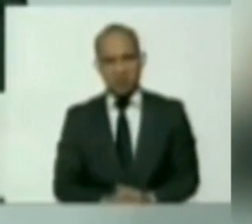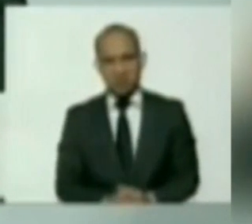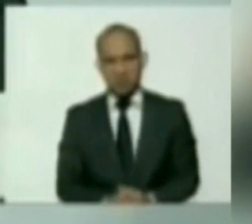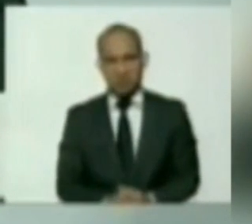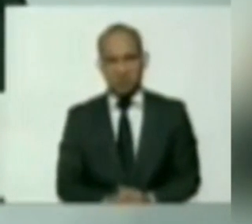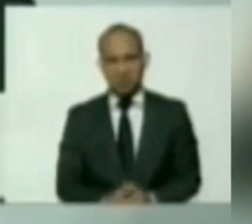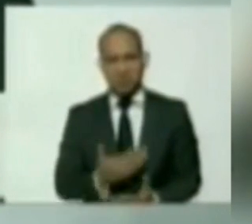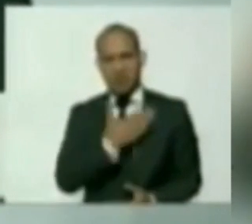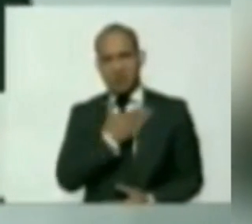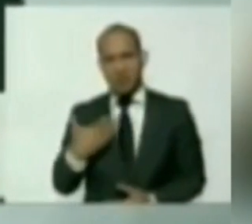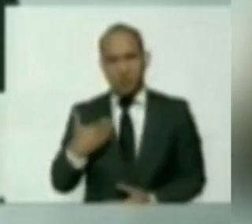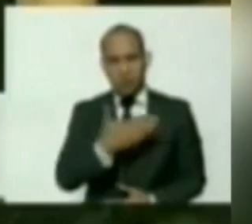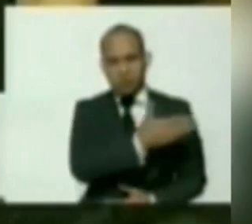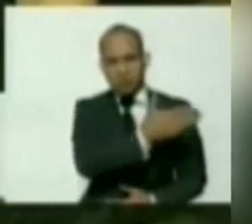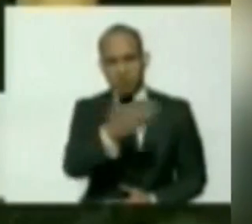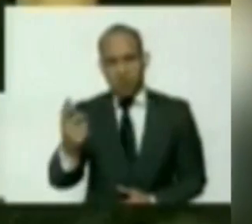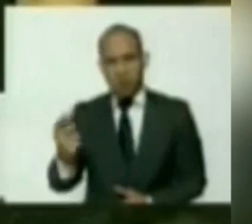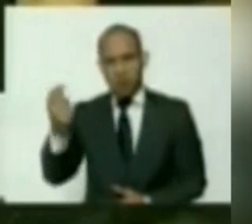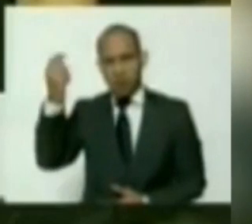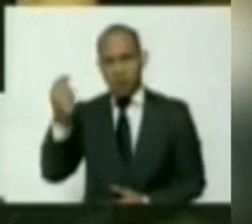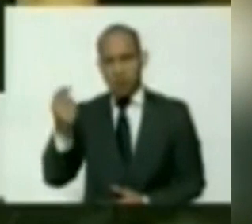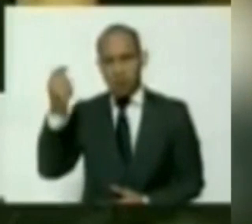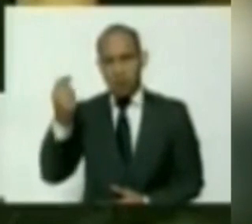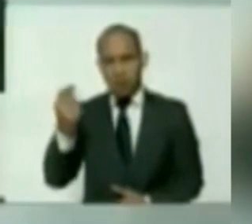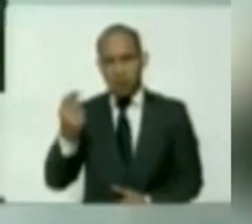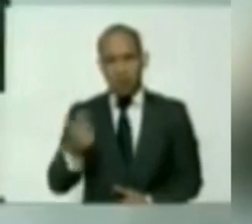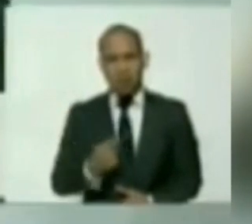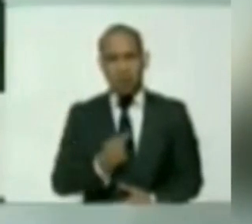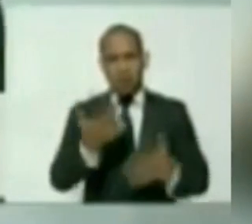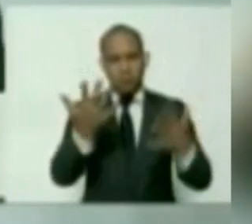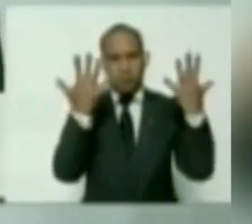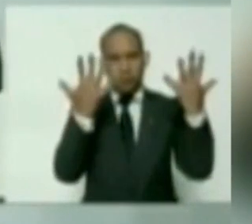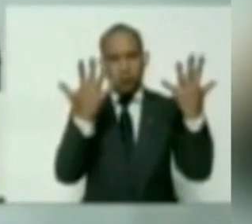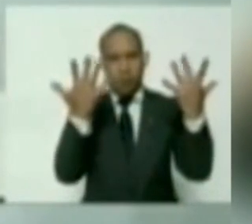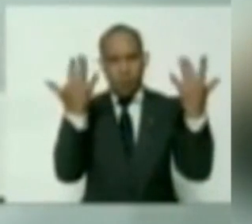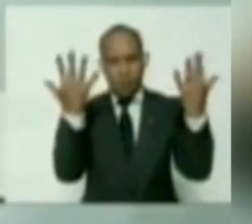Queridas diputadas y queridos diputados, con mis dos manos levanto,